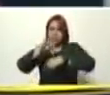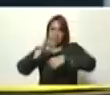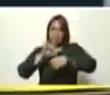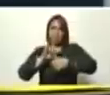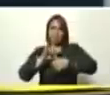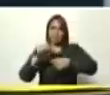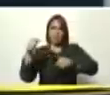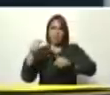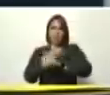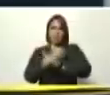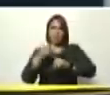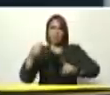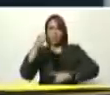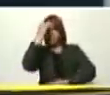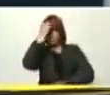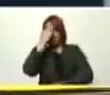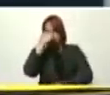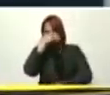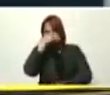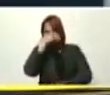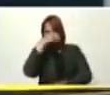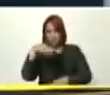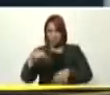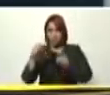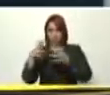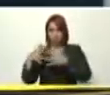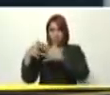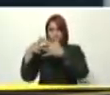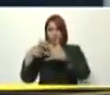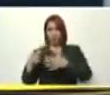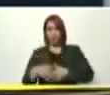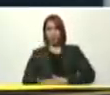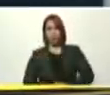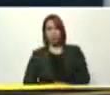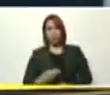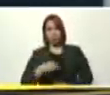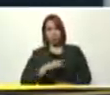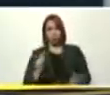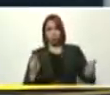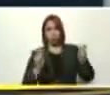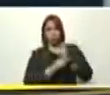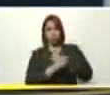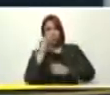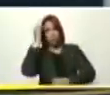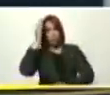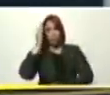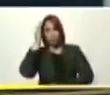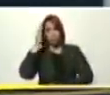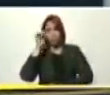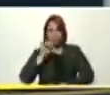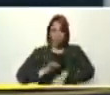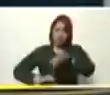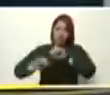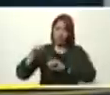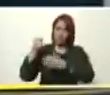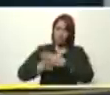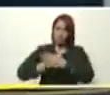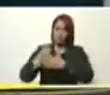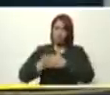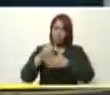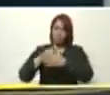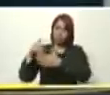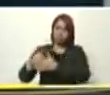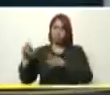la agresión criminal del imperio norteamericano. Y las hemos convertido en conciencia, en rebeldía, en lucha, en voto y